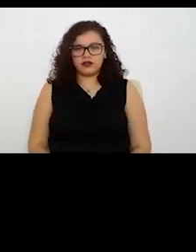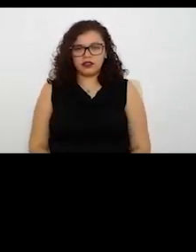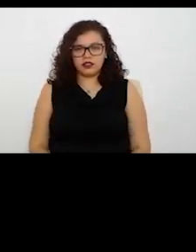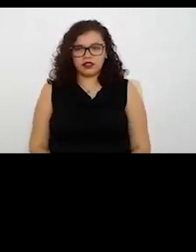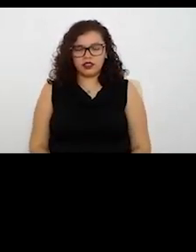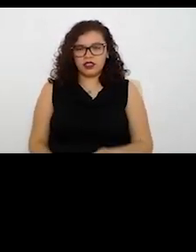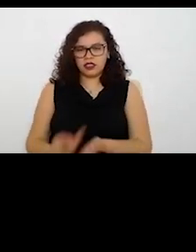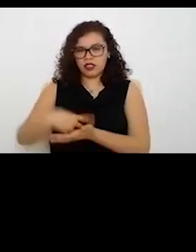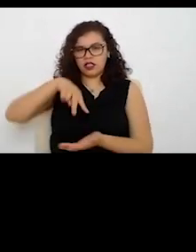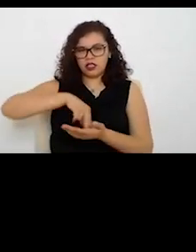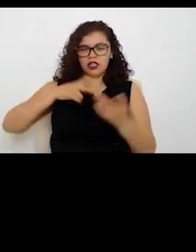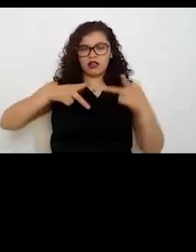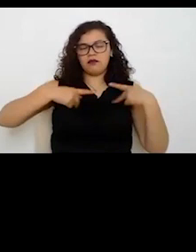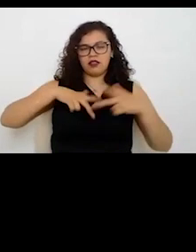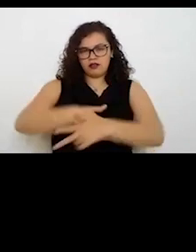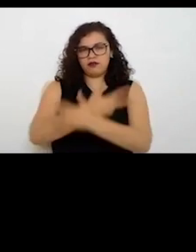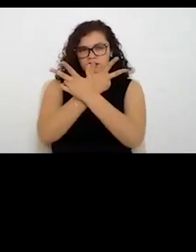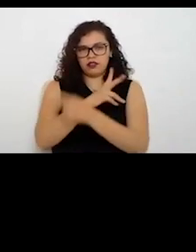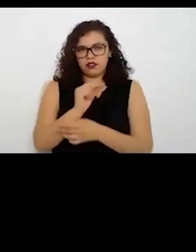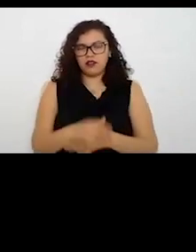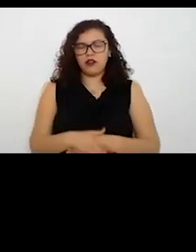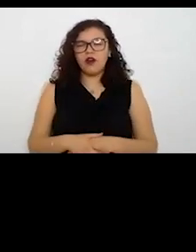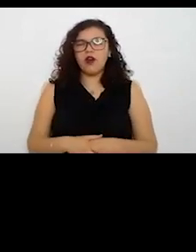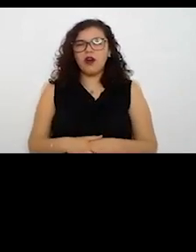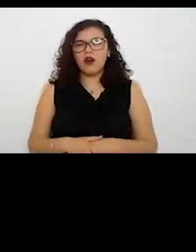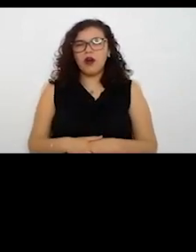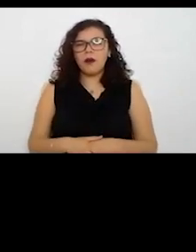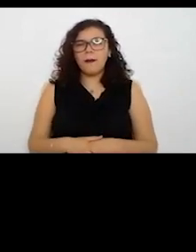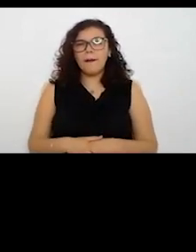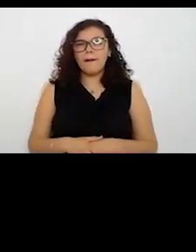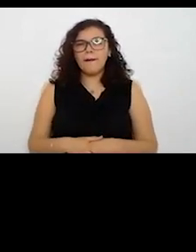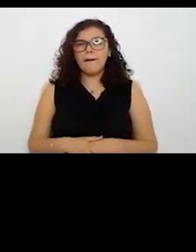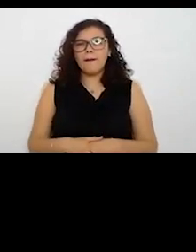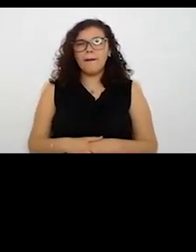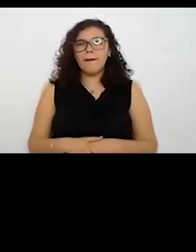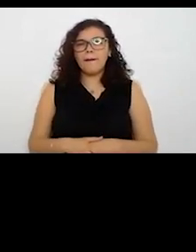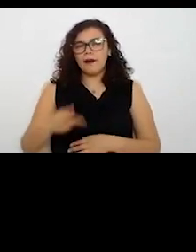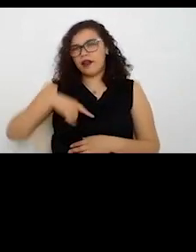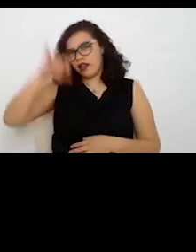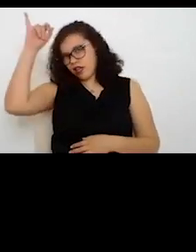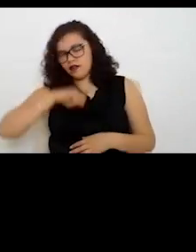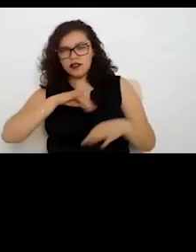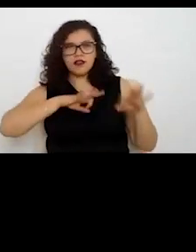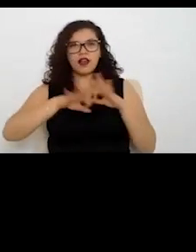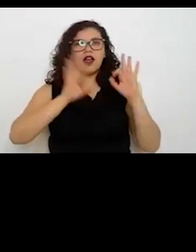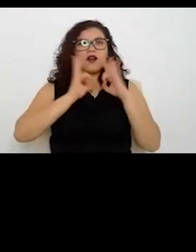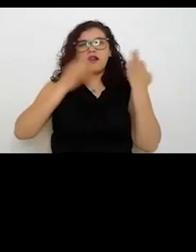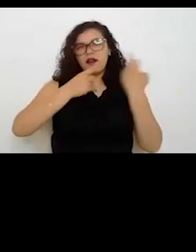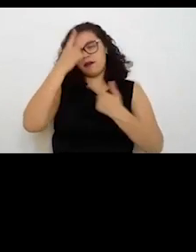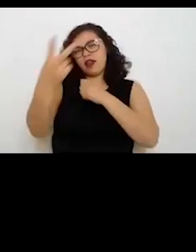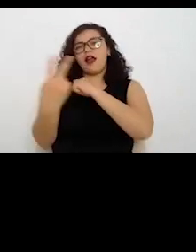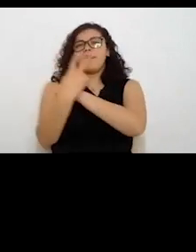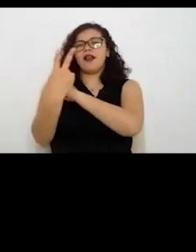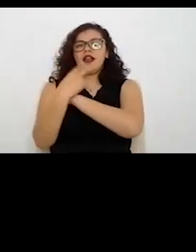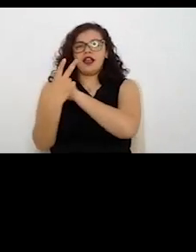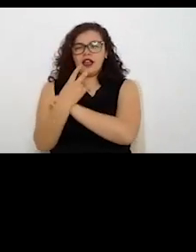física del trabajador, pero se tiene que establecer entre el patrón y el trabajador una forma de vigilancia que